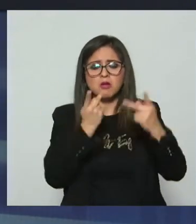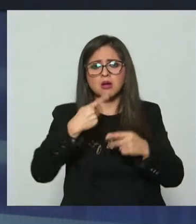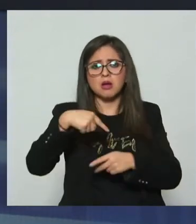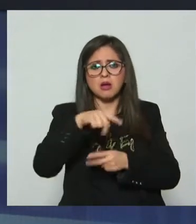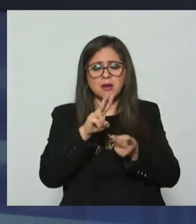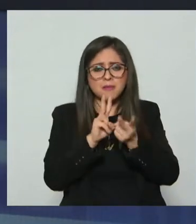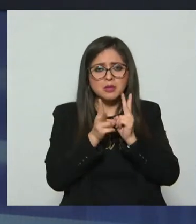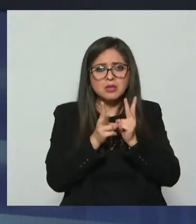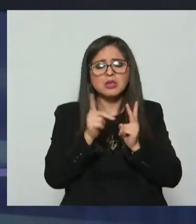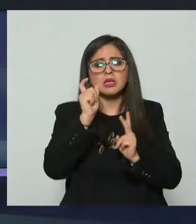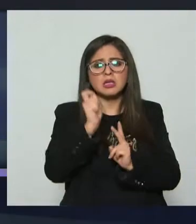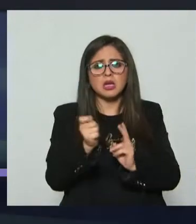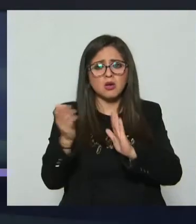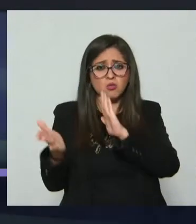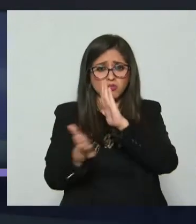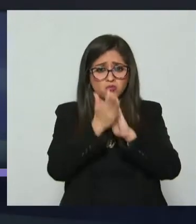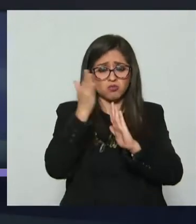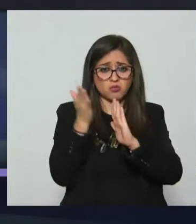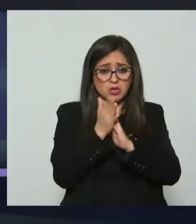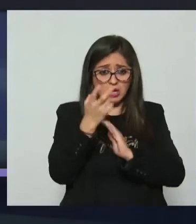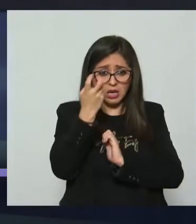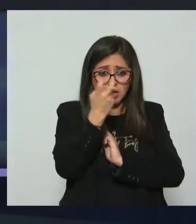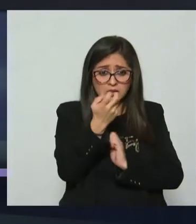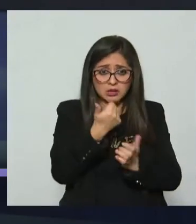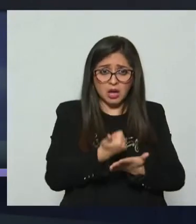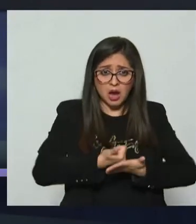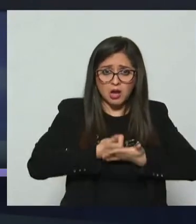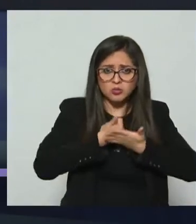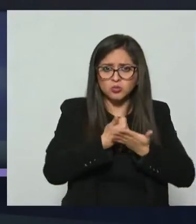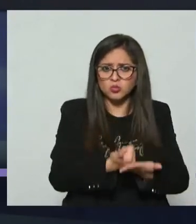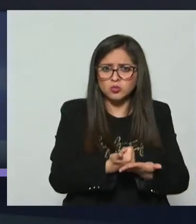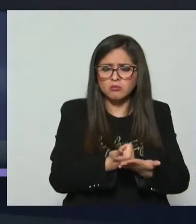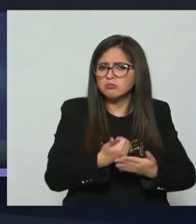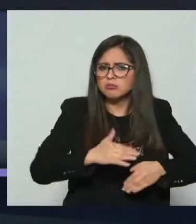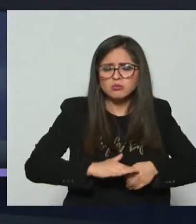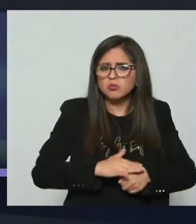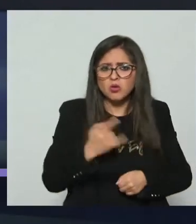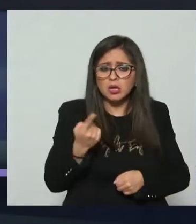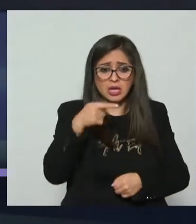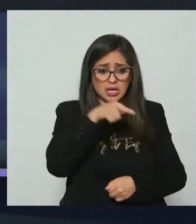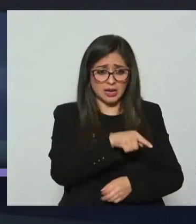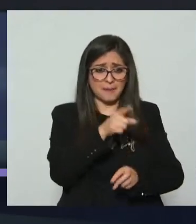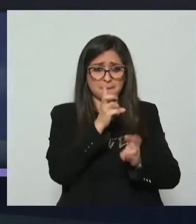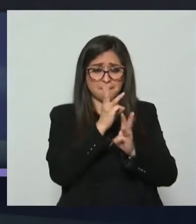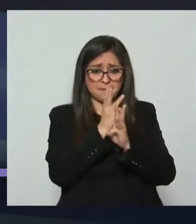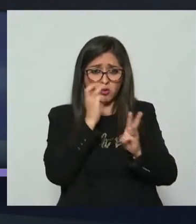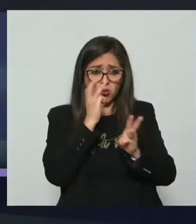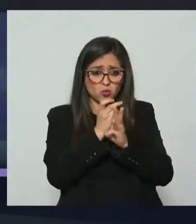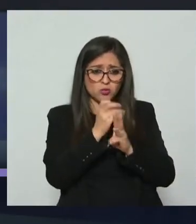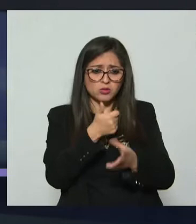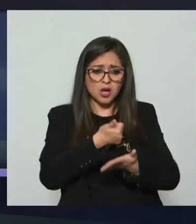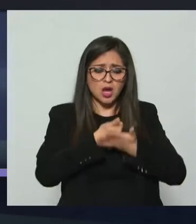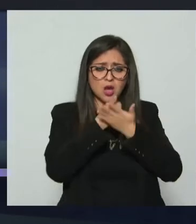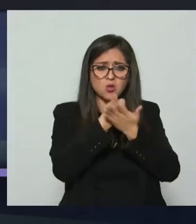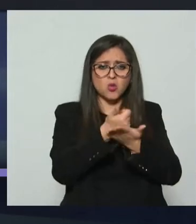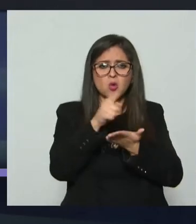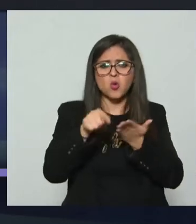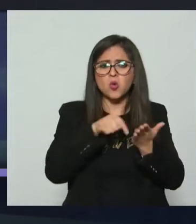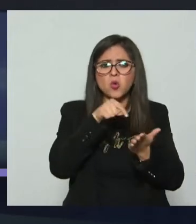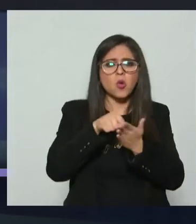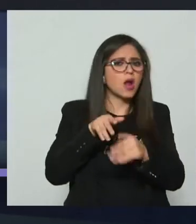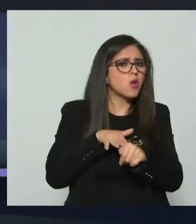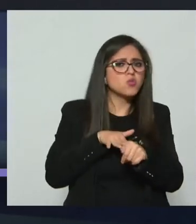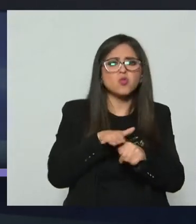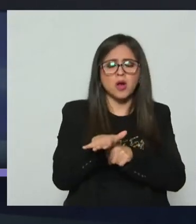que infraestructura como esta nos va a ayudar mucho. ¿Por qué? Hay muchas cosas que va a traer el Metrobús a ese lugar. Número 1,